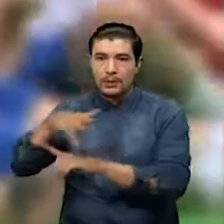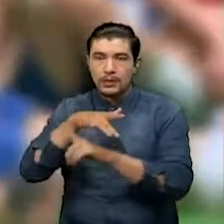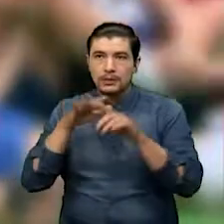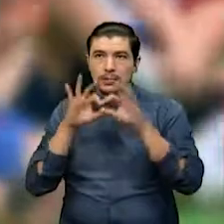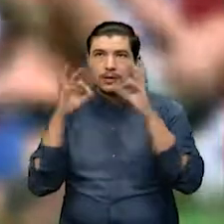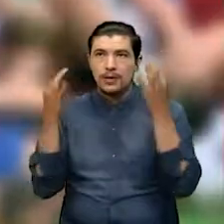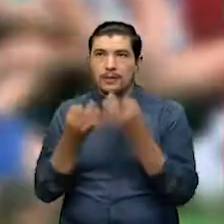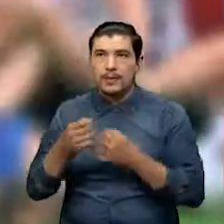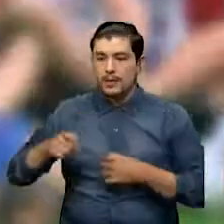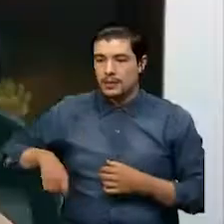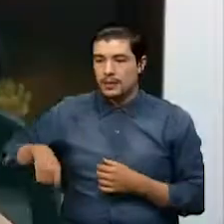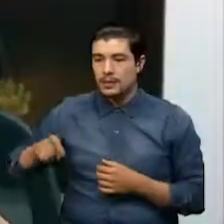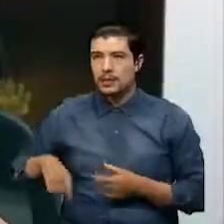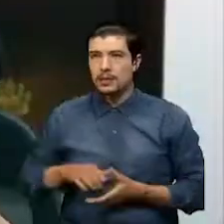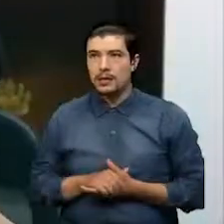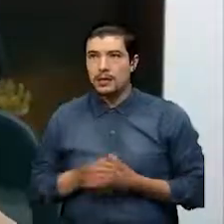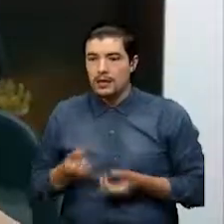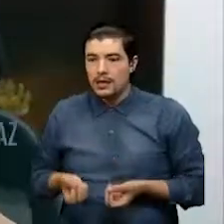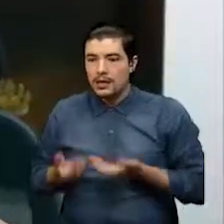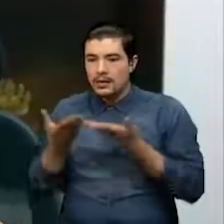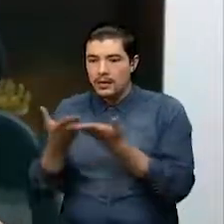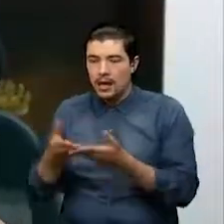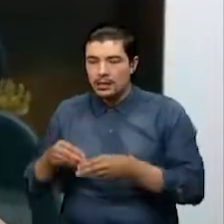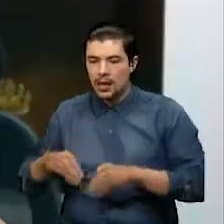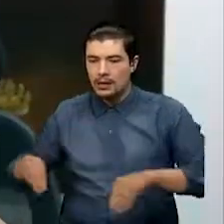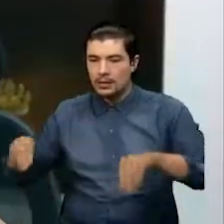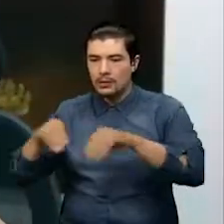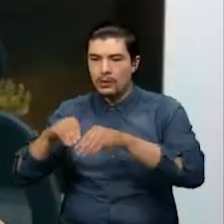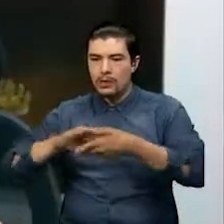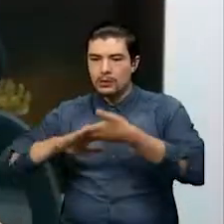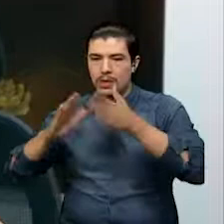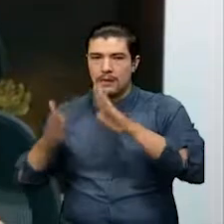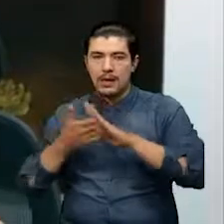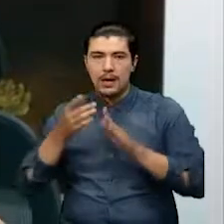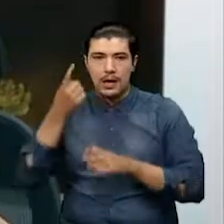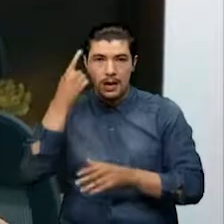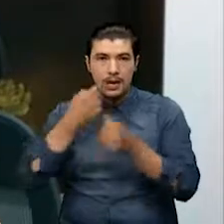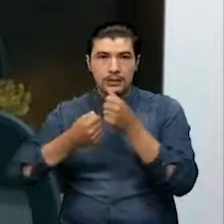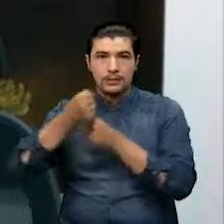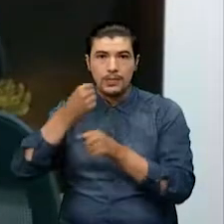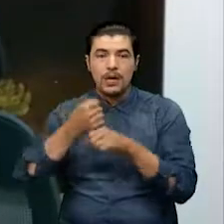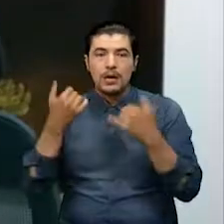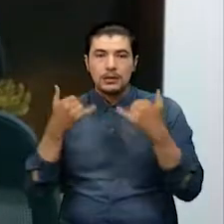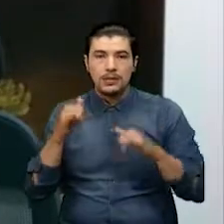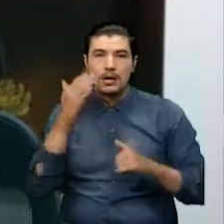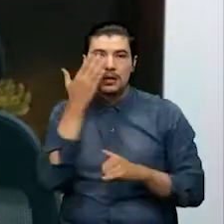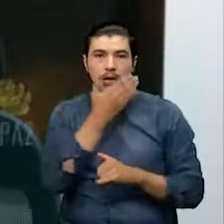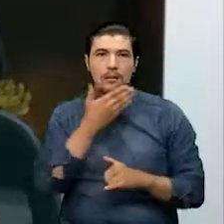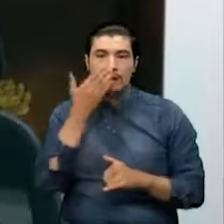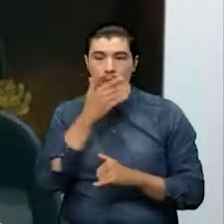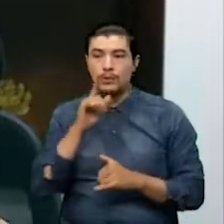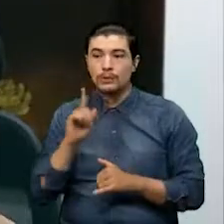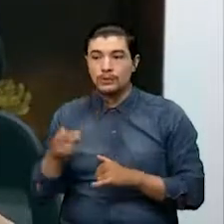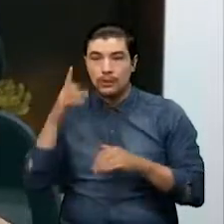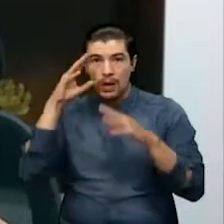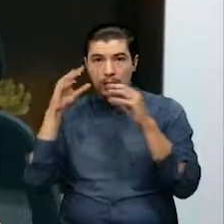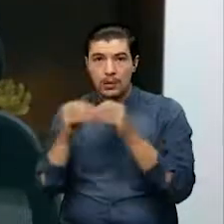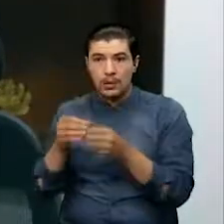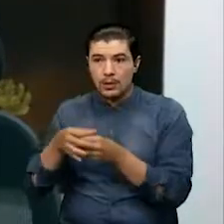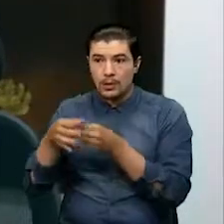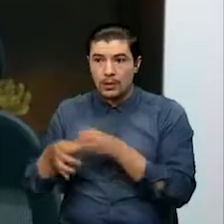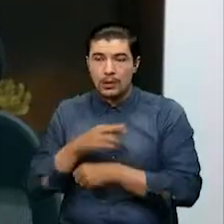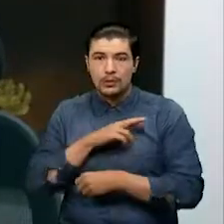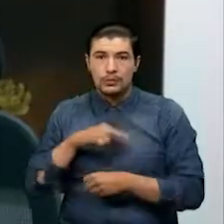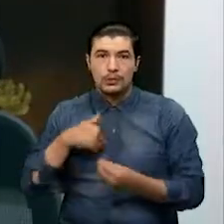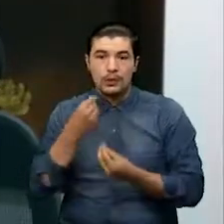crear los territorios de paz el año pasado ya hicimos una prueba piloto estoqueó formulado en un acuerdo municipal hicimos una